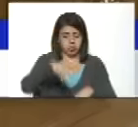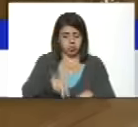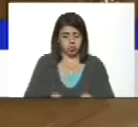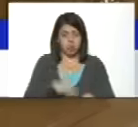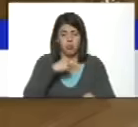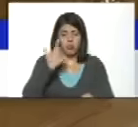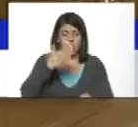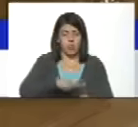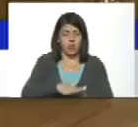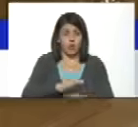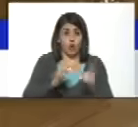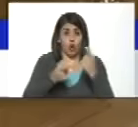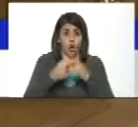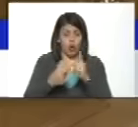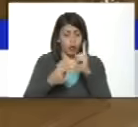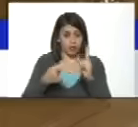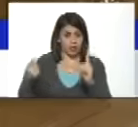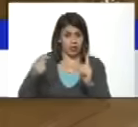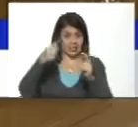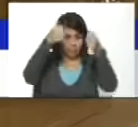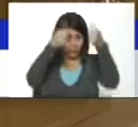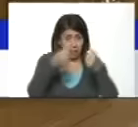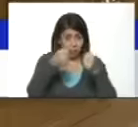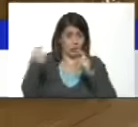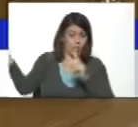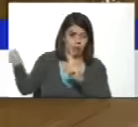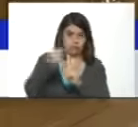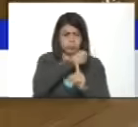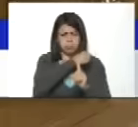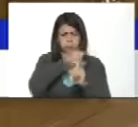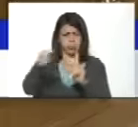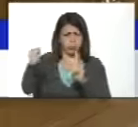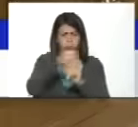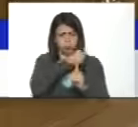golpe en una celda.